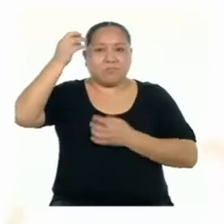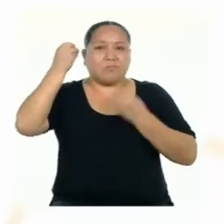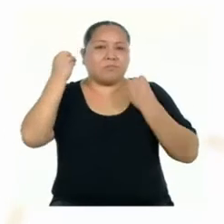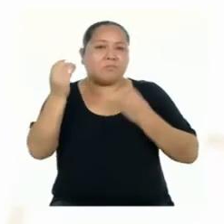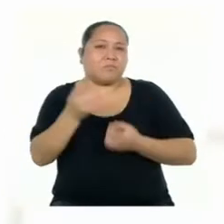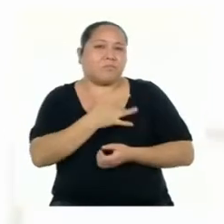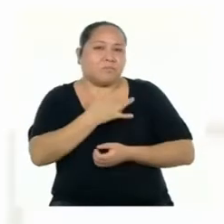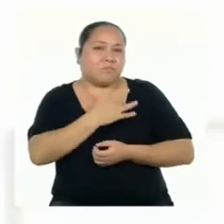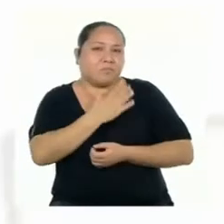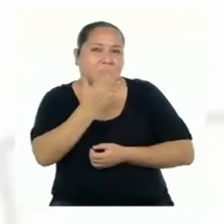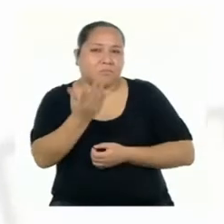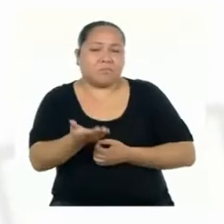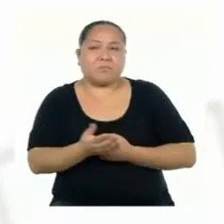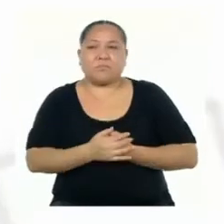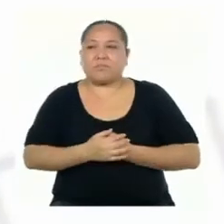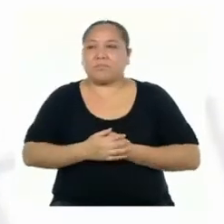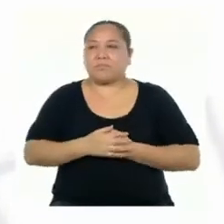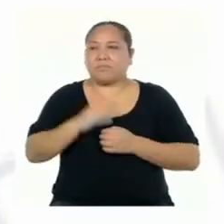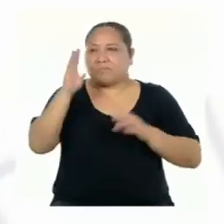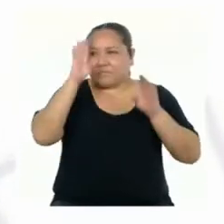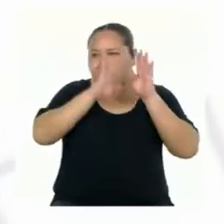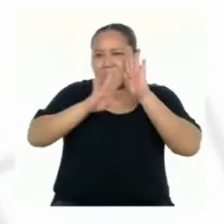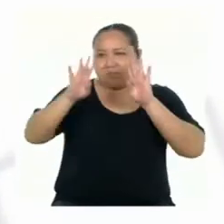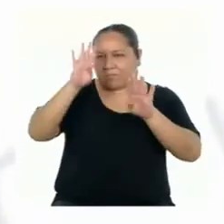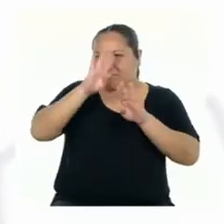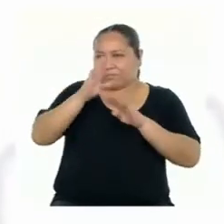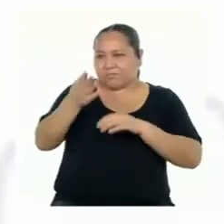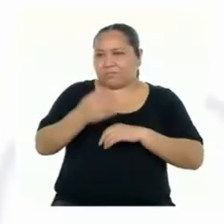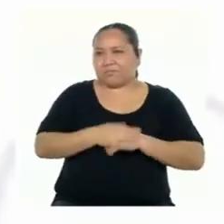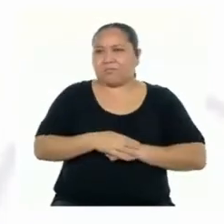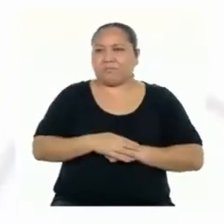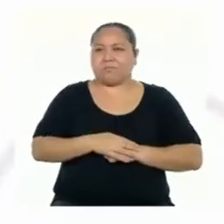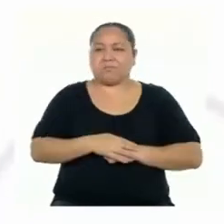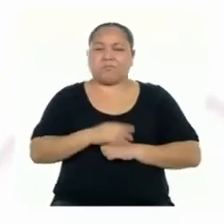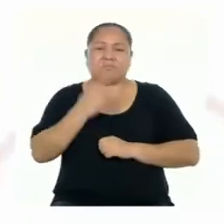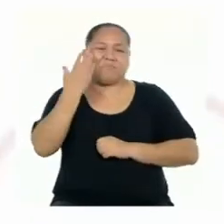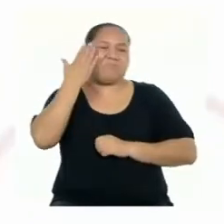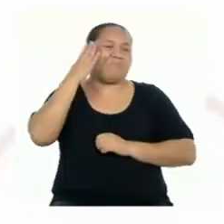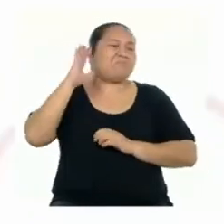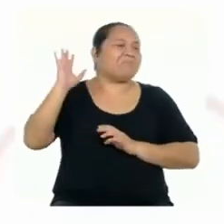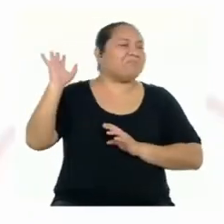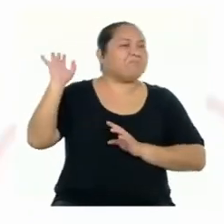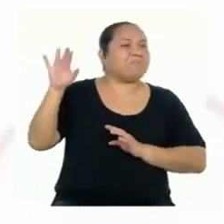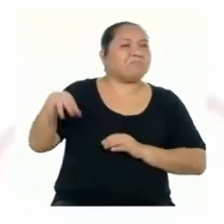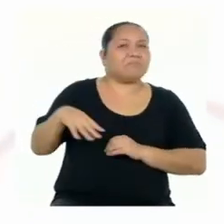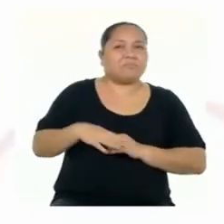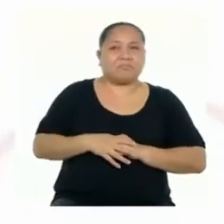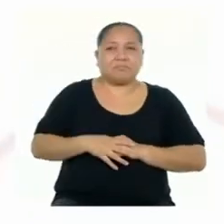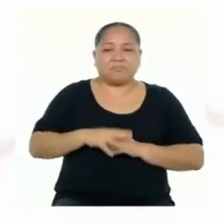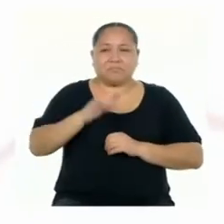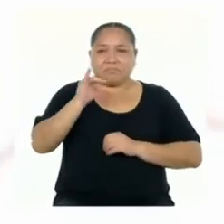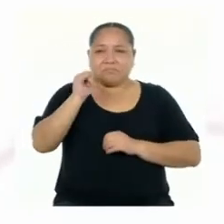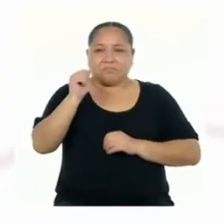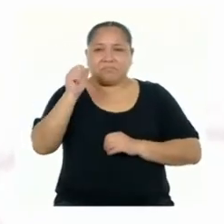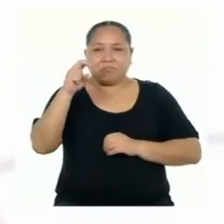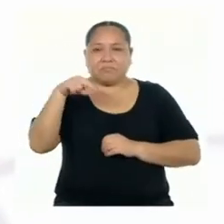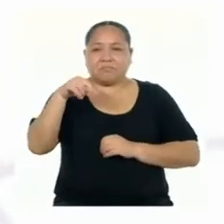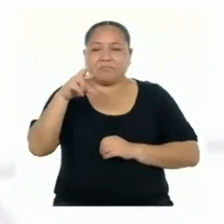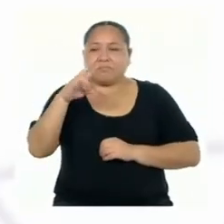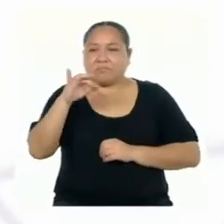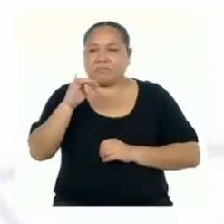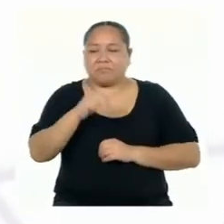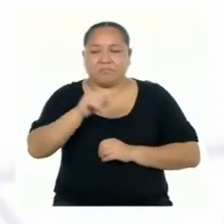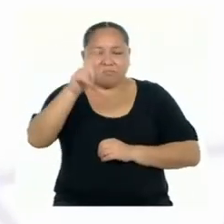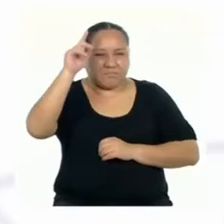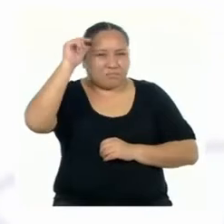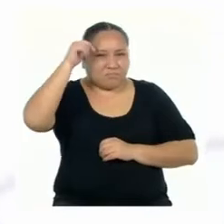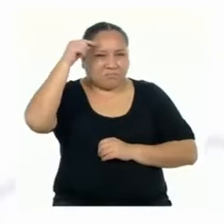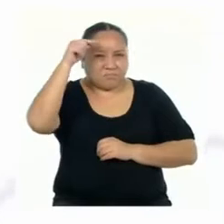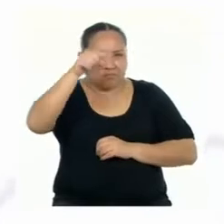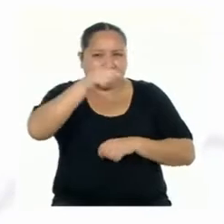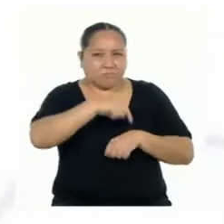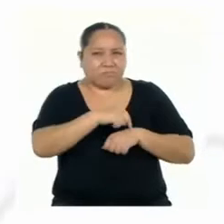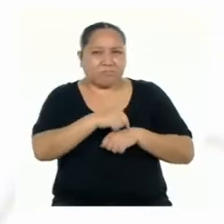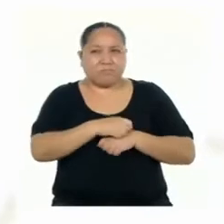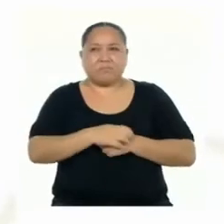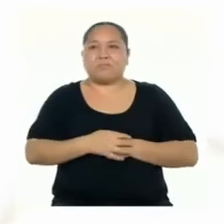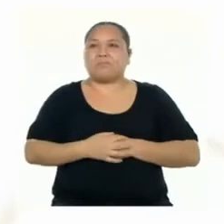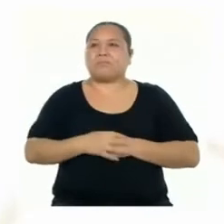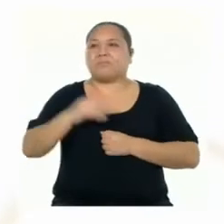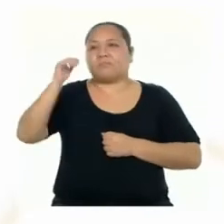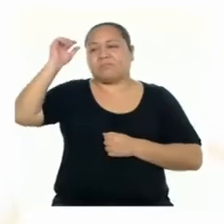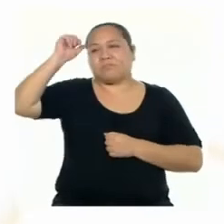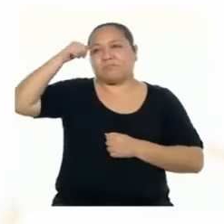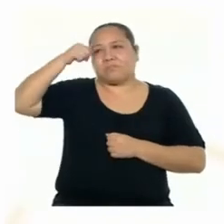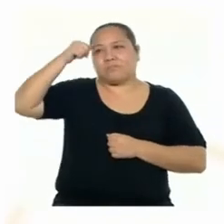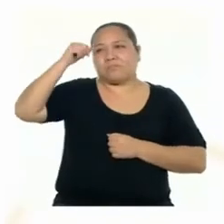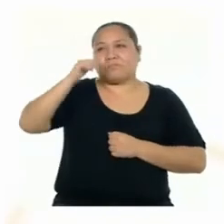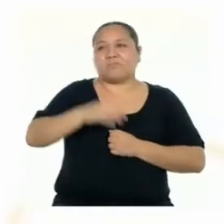se sintieron? ¿Se preocuparon? ¿Fueron indiferentes? Yanira, ¿te acuerdas de ese momento? Recuerdo